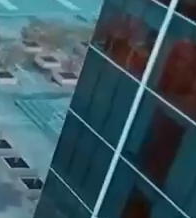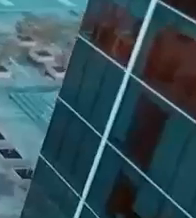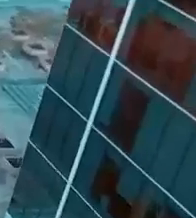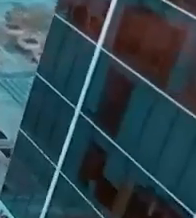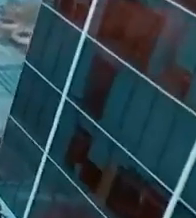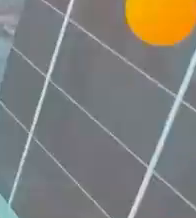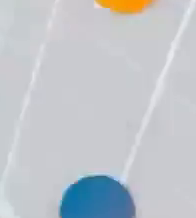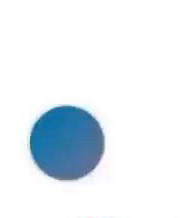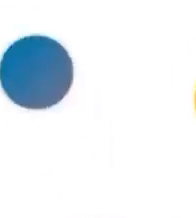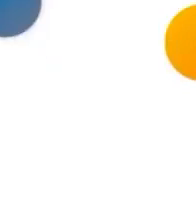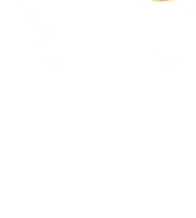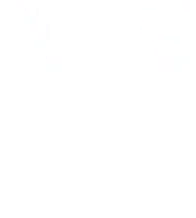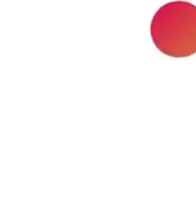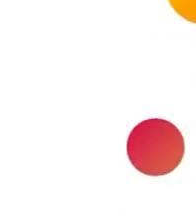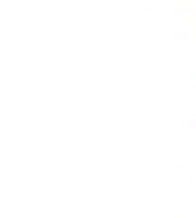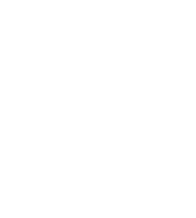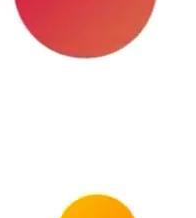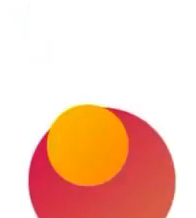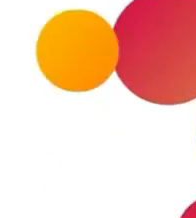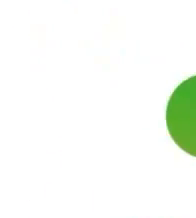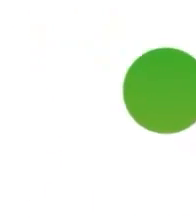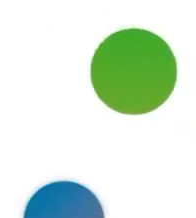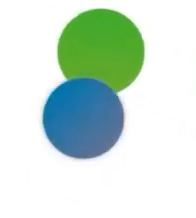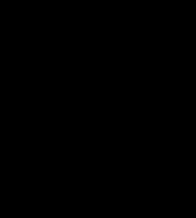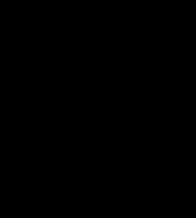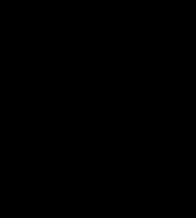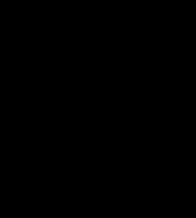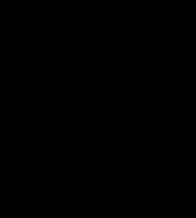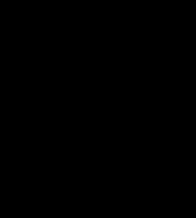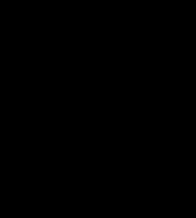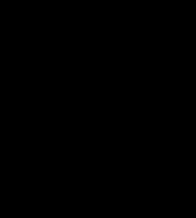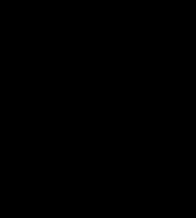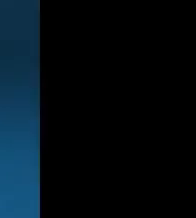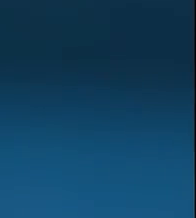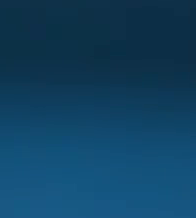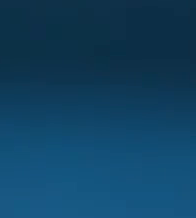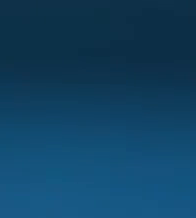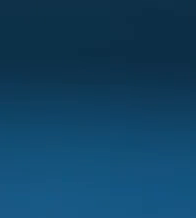ser... Todos pagando con todo medio de pago. Solo da tu RUT y listo.